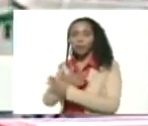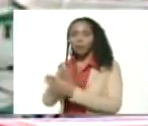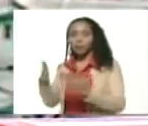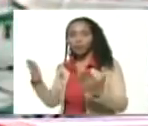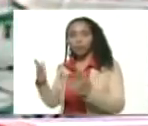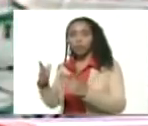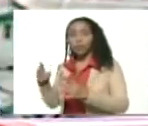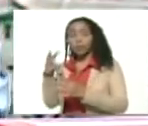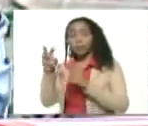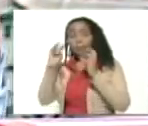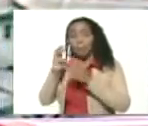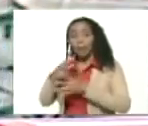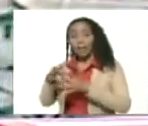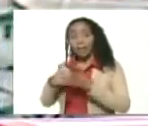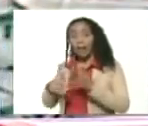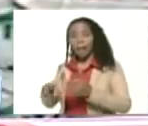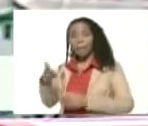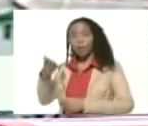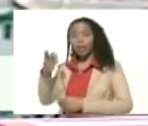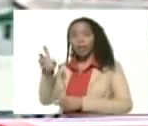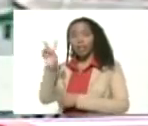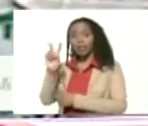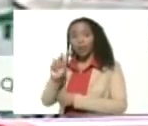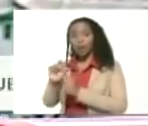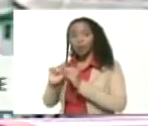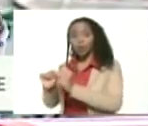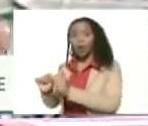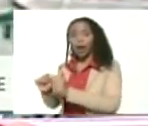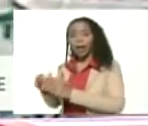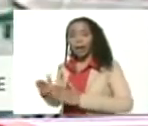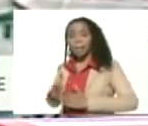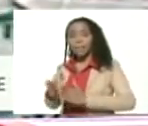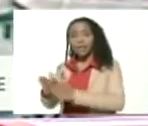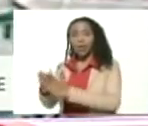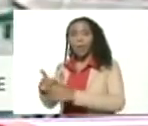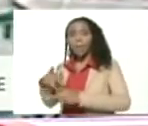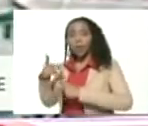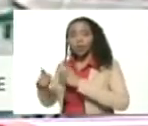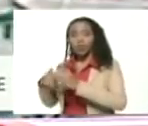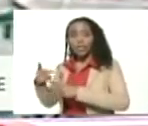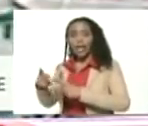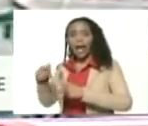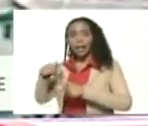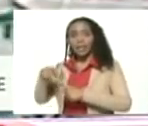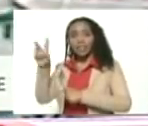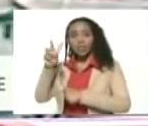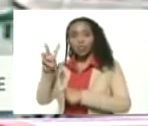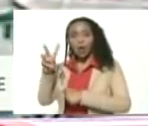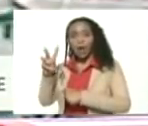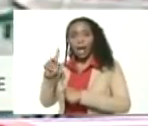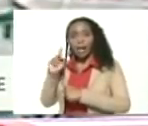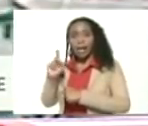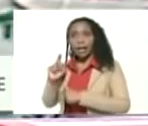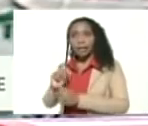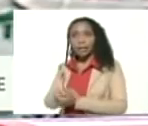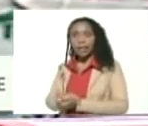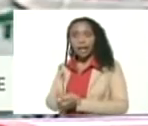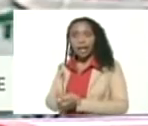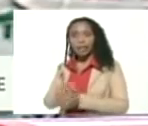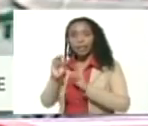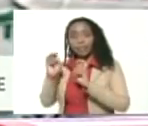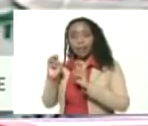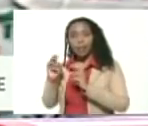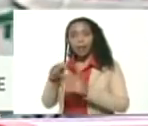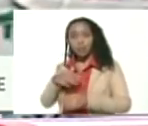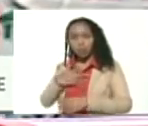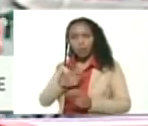una cantidad importante para que Venezuela siga su curso de producir en Venezuela. Y un excedente que puede ser